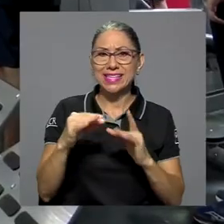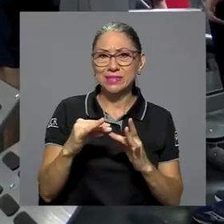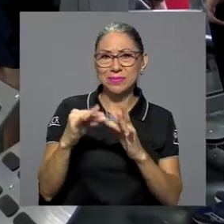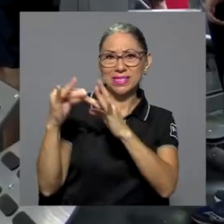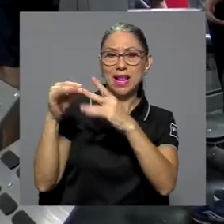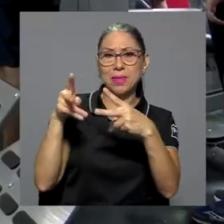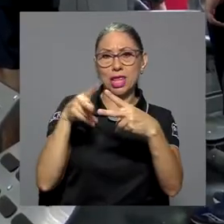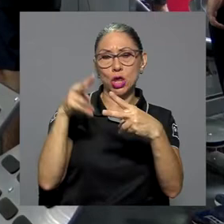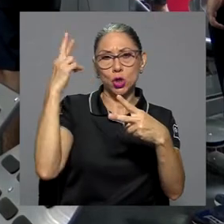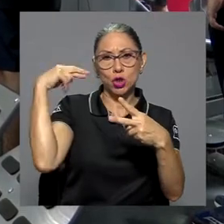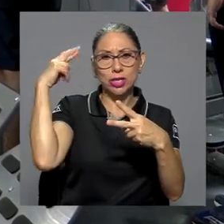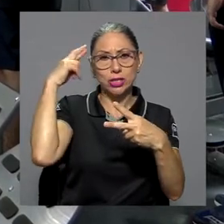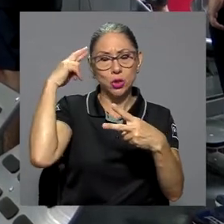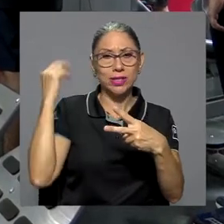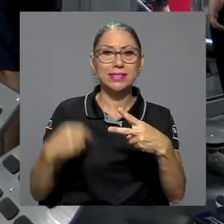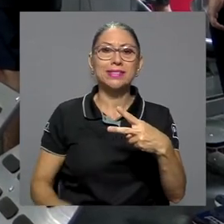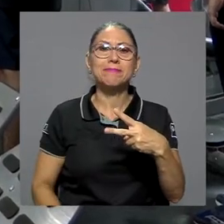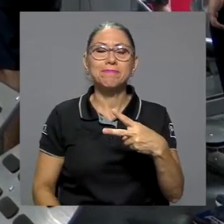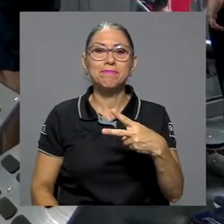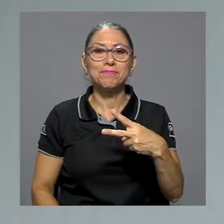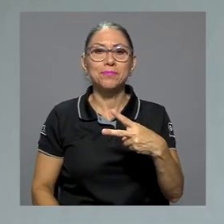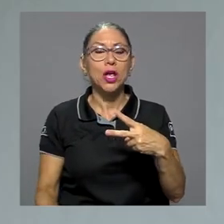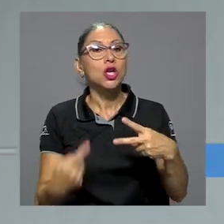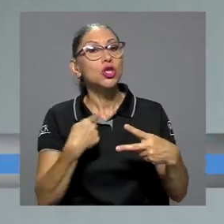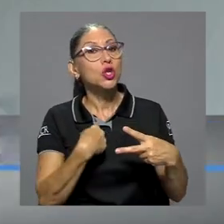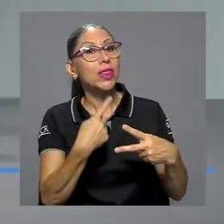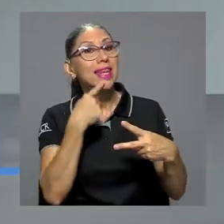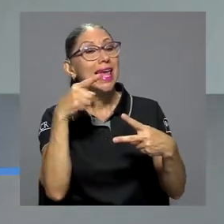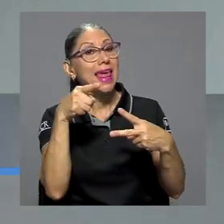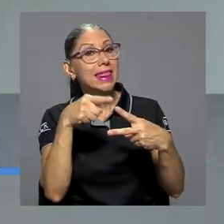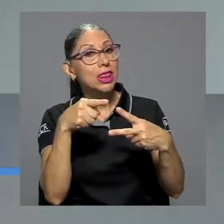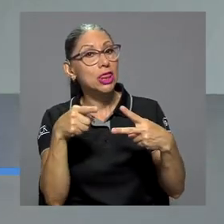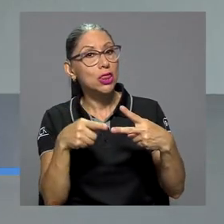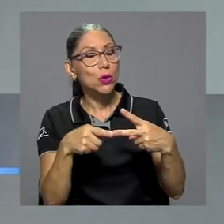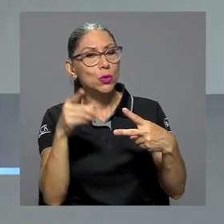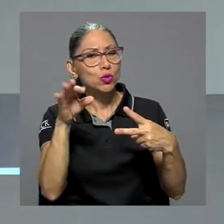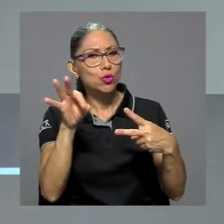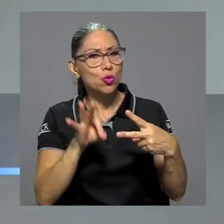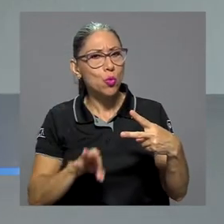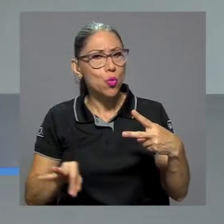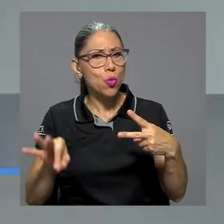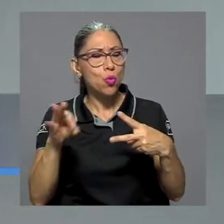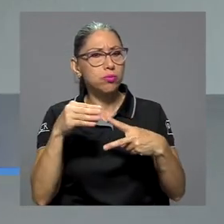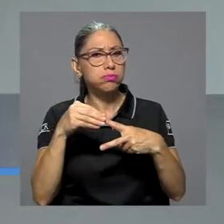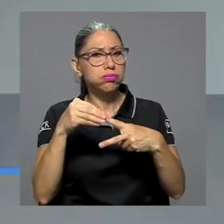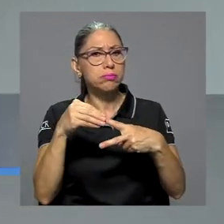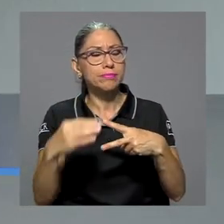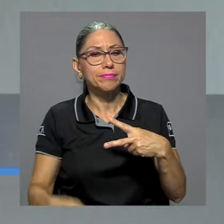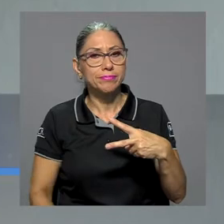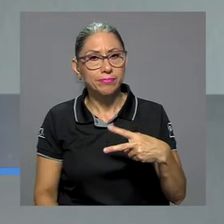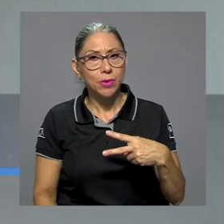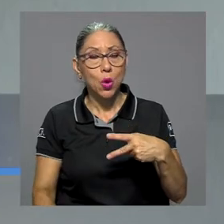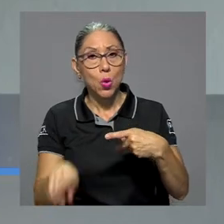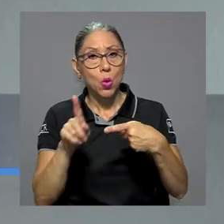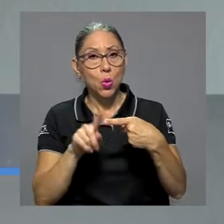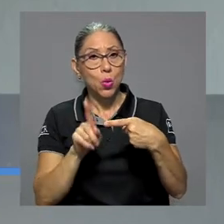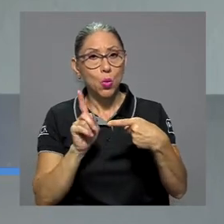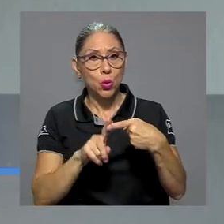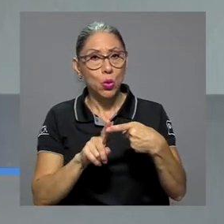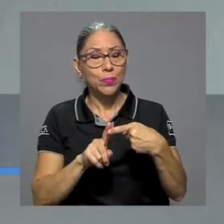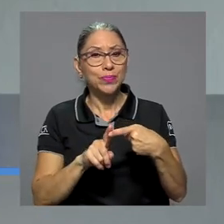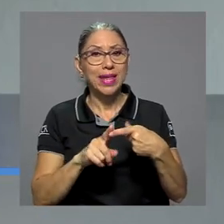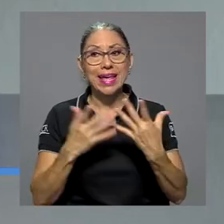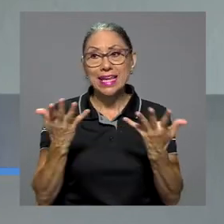por dos razones. Yo diría que hay dos aspectos que son sumamente fundamentales. Uno es que